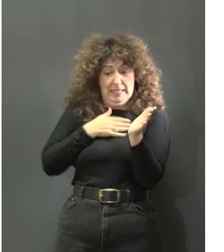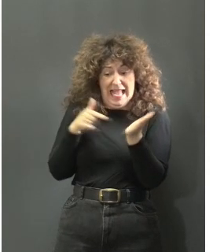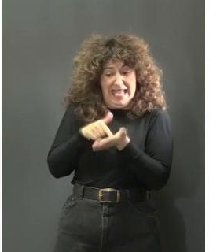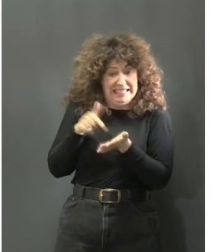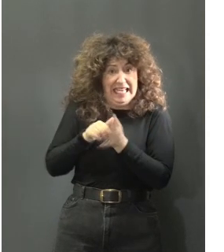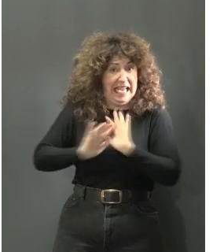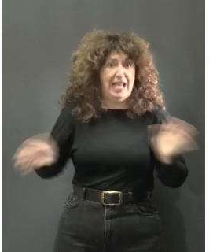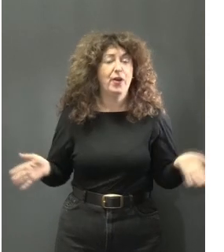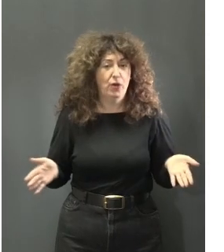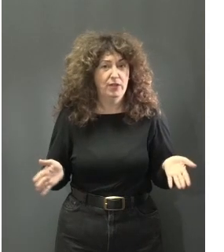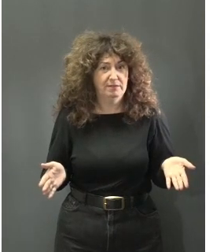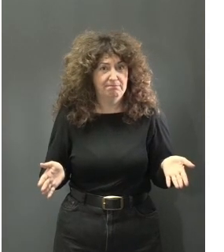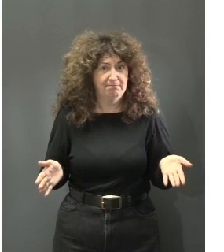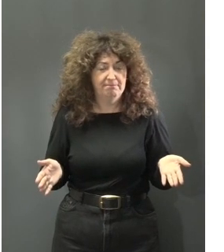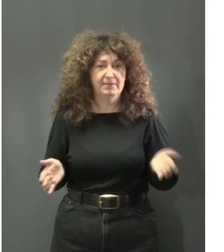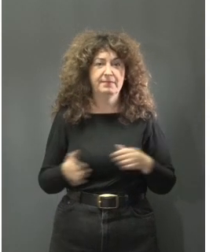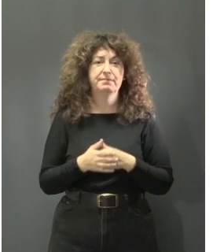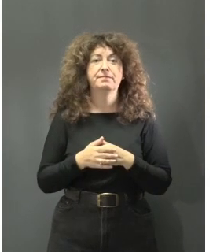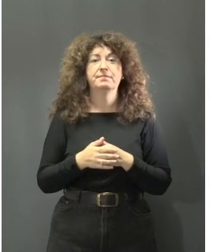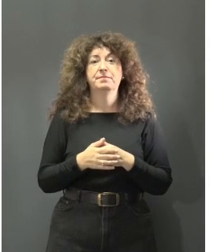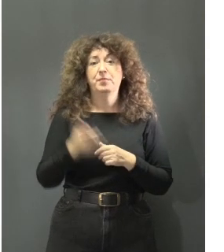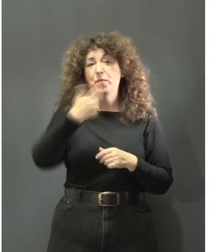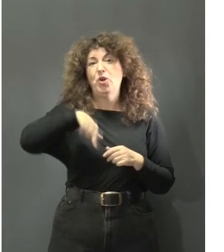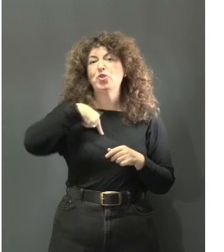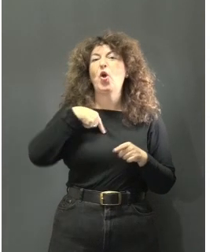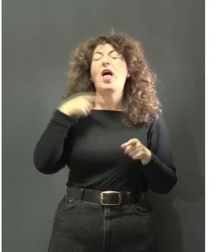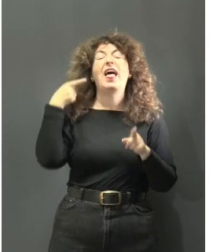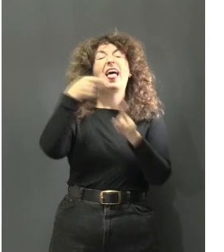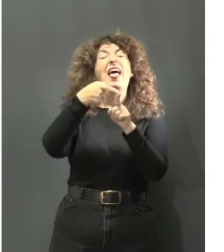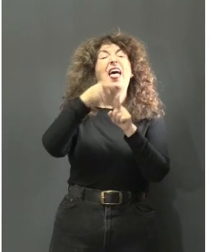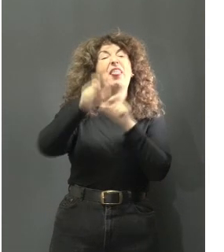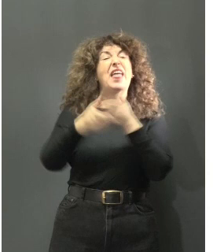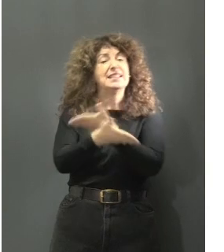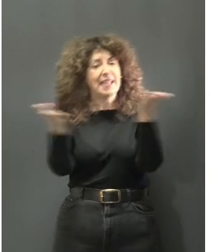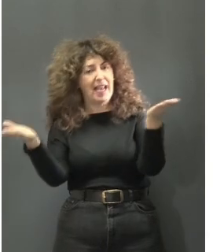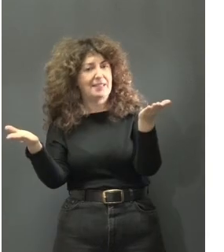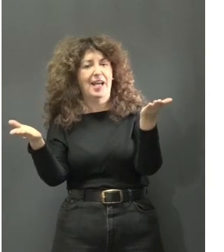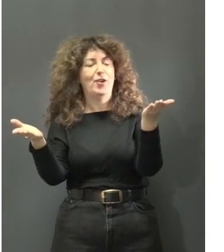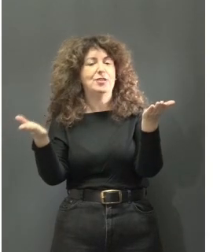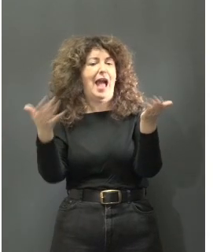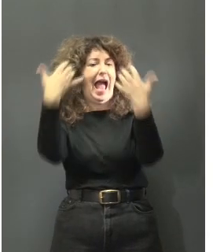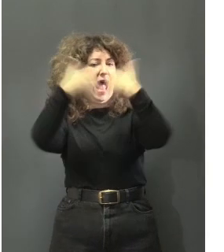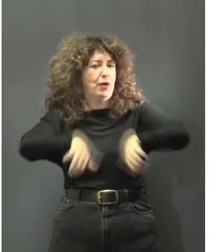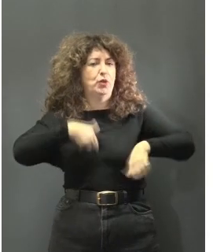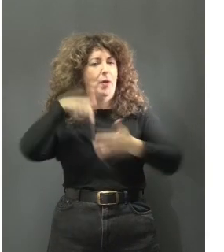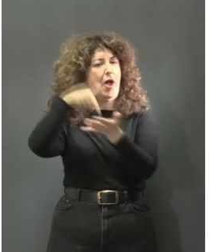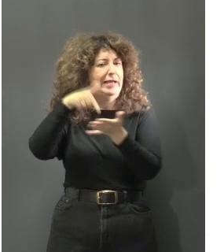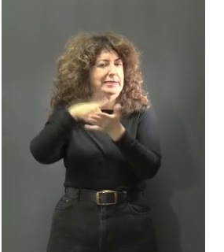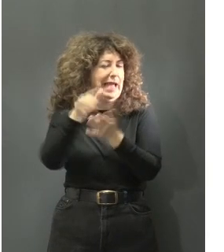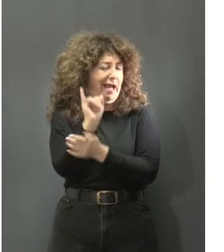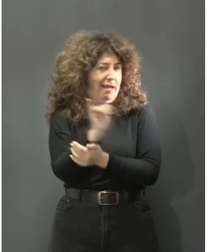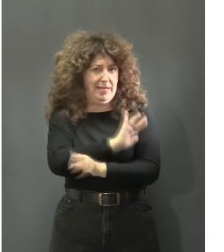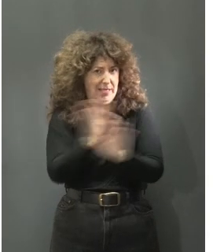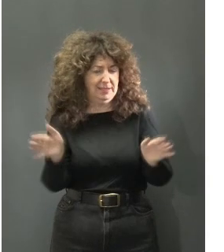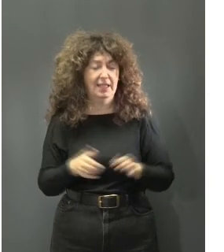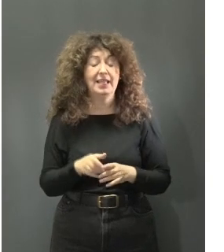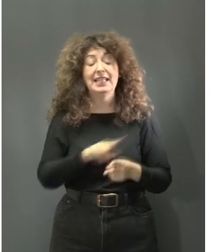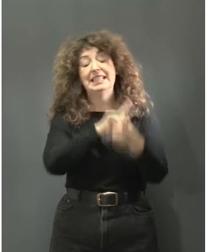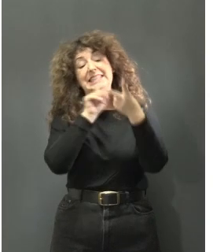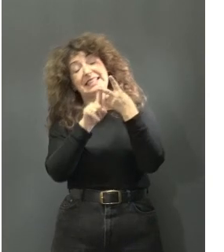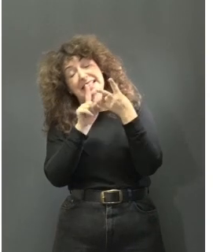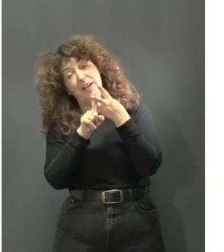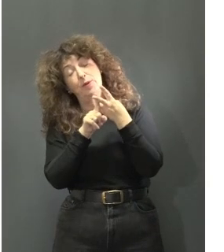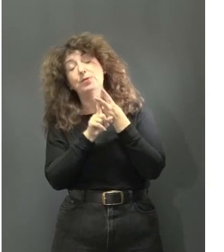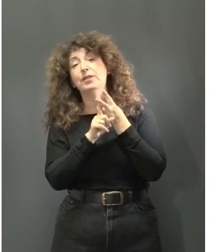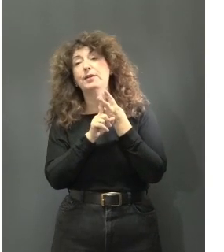que tenemos como destinatarios. Esa sería una, cambiar ese punto de vista de la exigencia. Y la